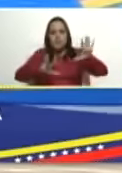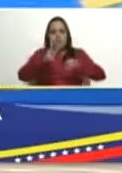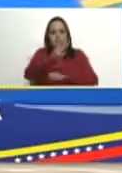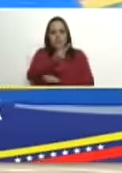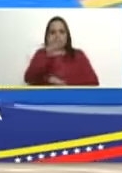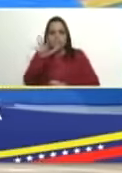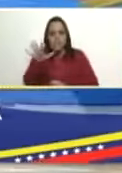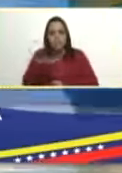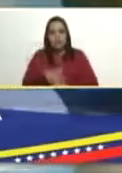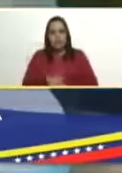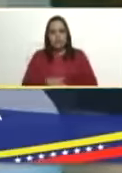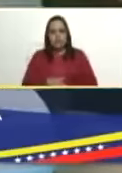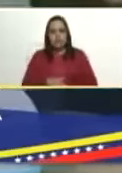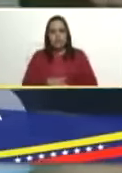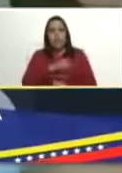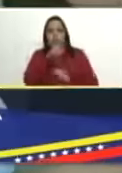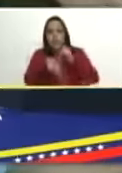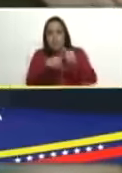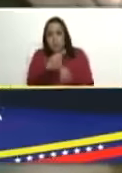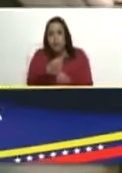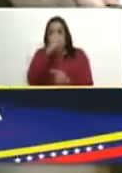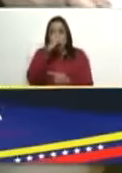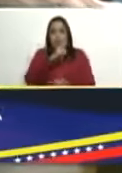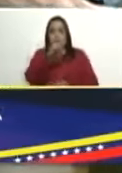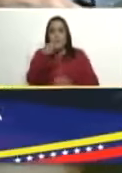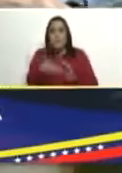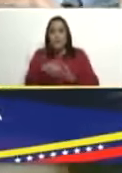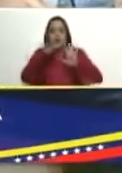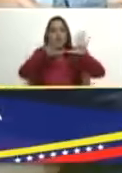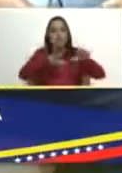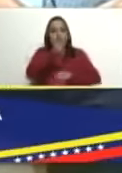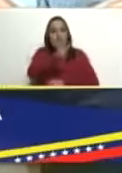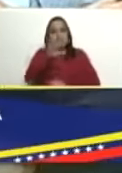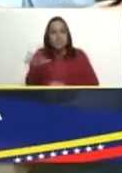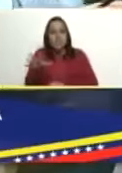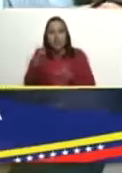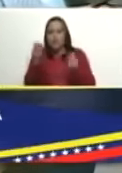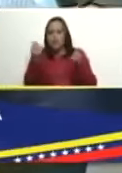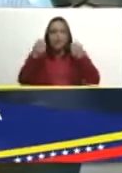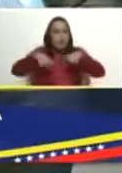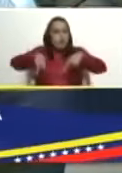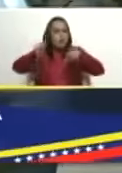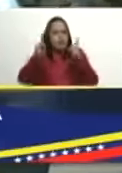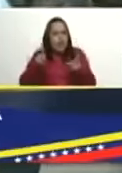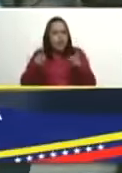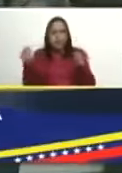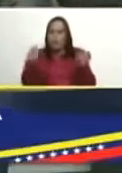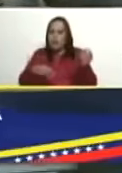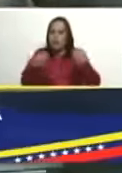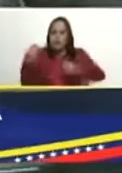1825 y luego del año 1825 en varias oportunidades.